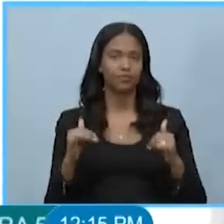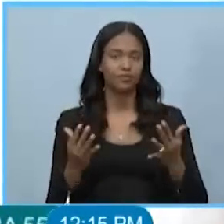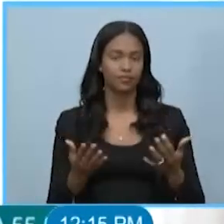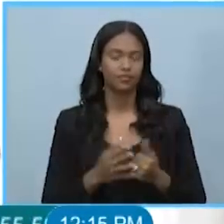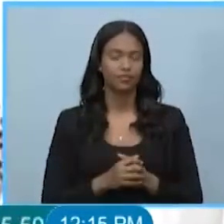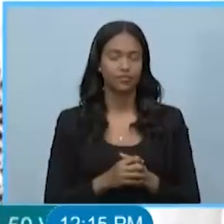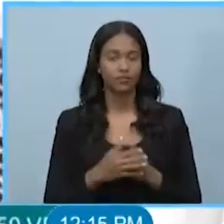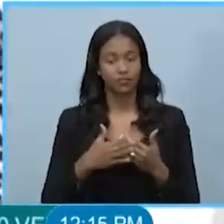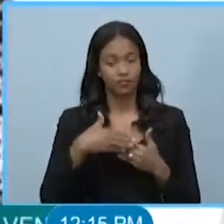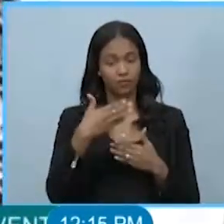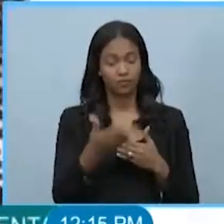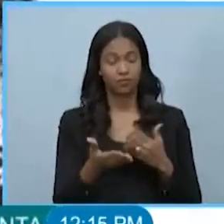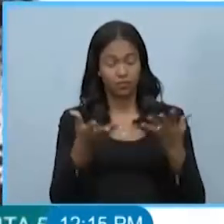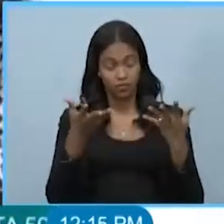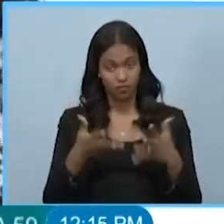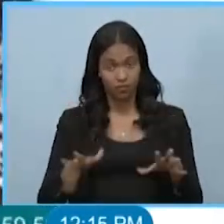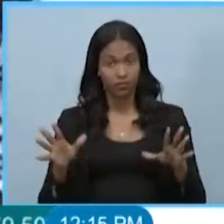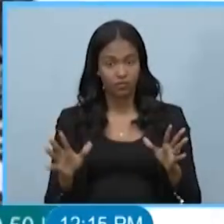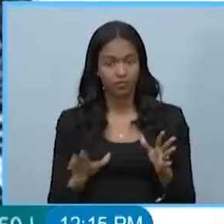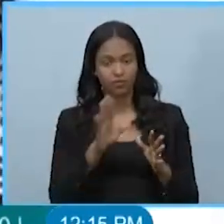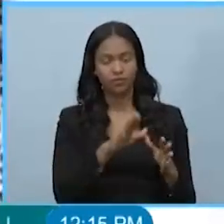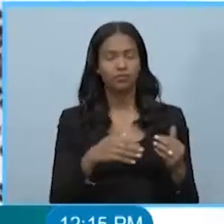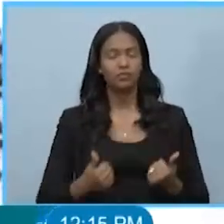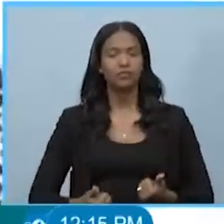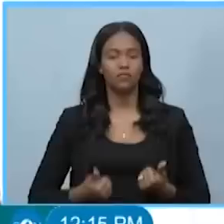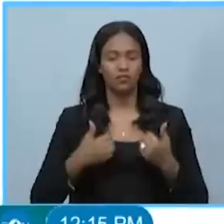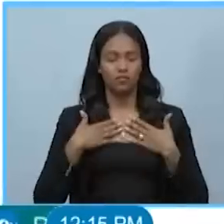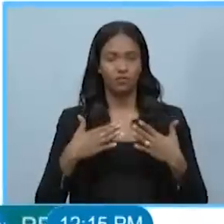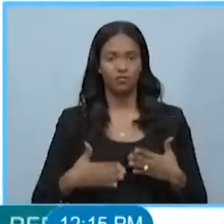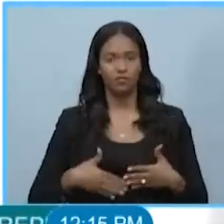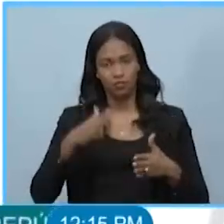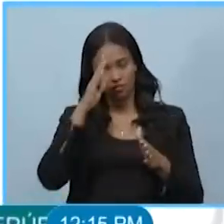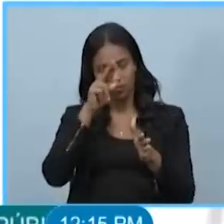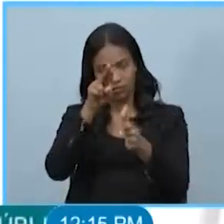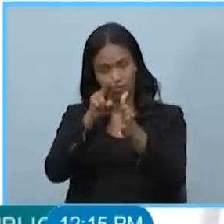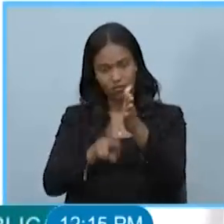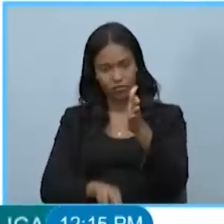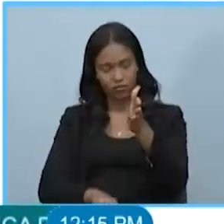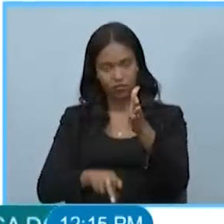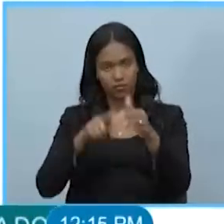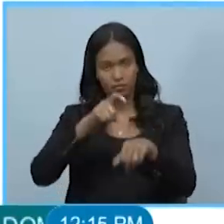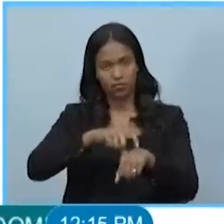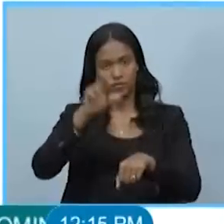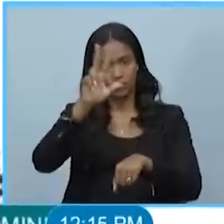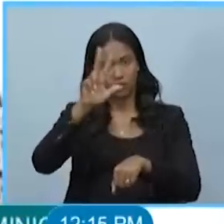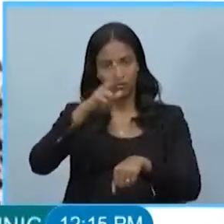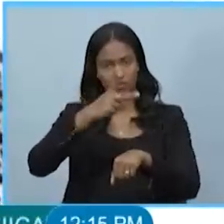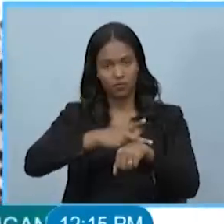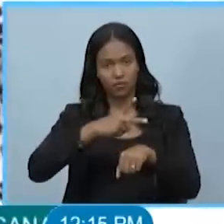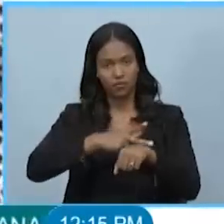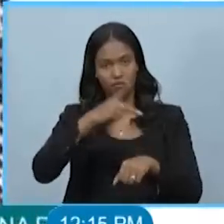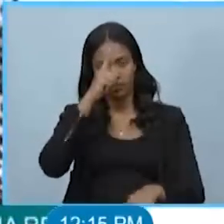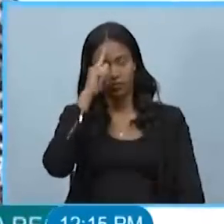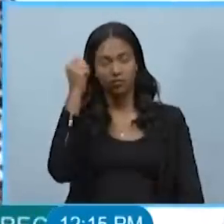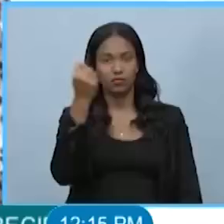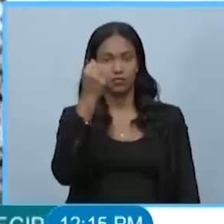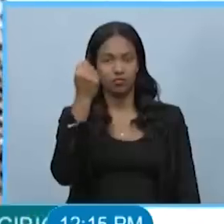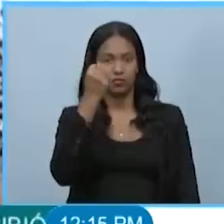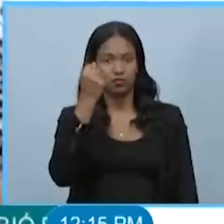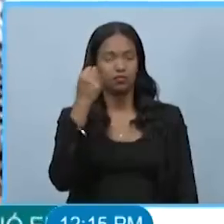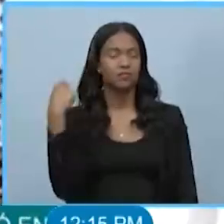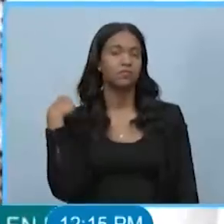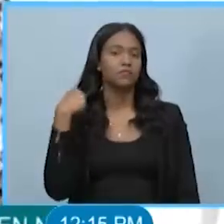Altagracia. Posteriormente, sus restos serán sepultados pasados las 3 de la tarde de este martes.